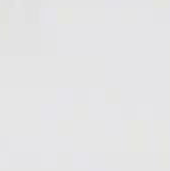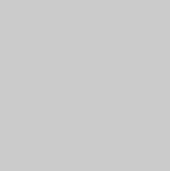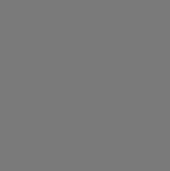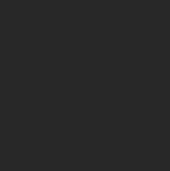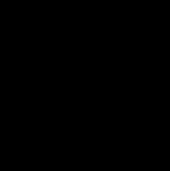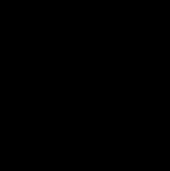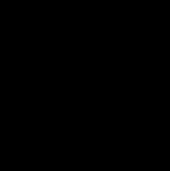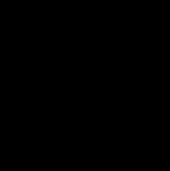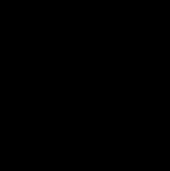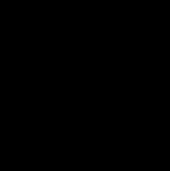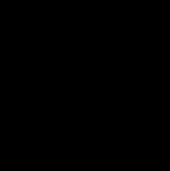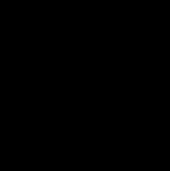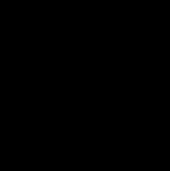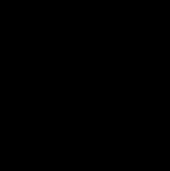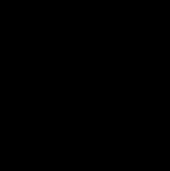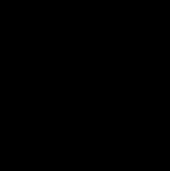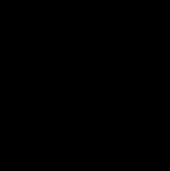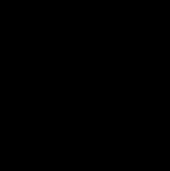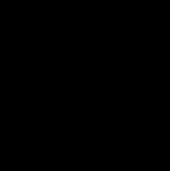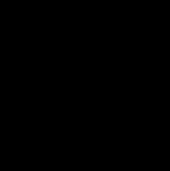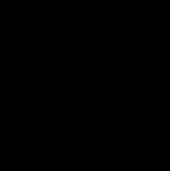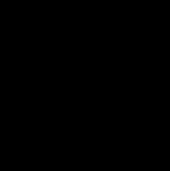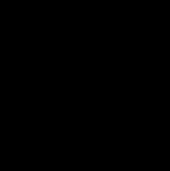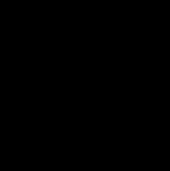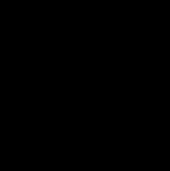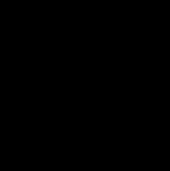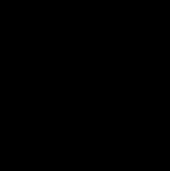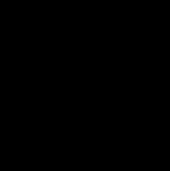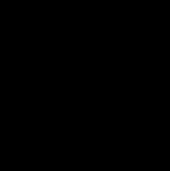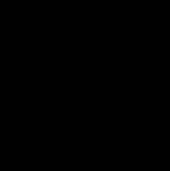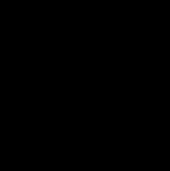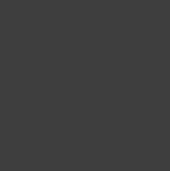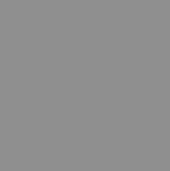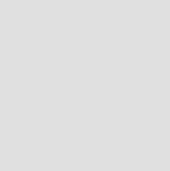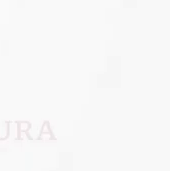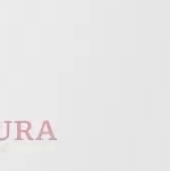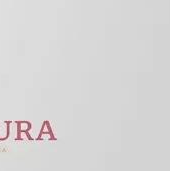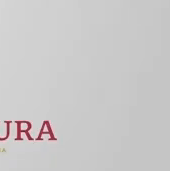domingo compañía Nacional de ópera orgullo